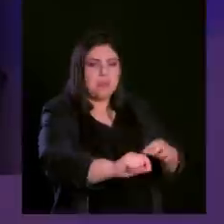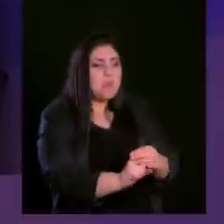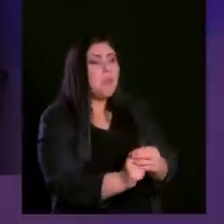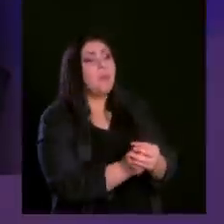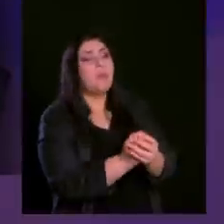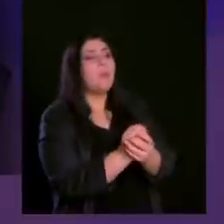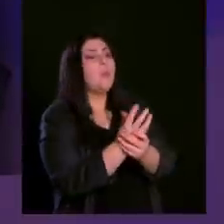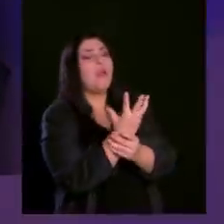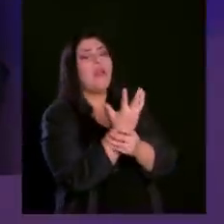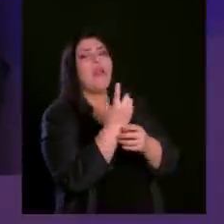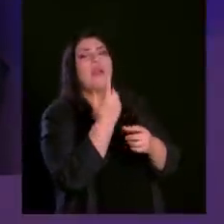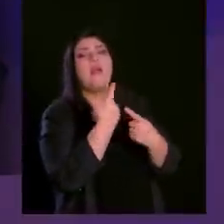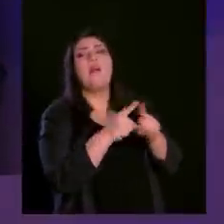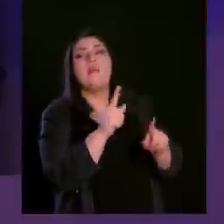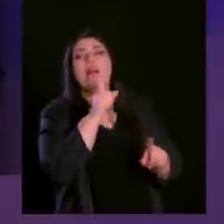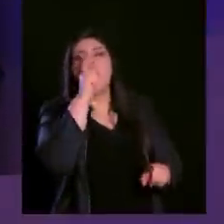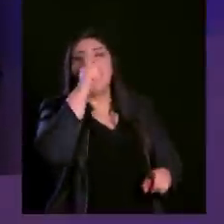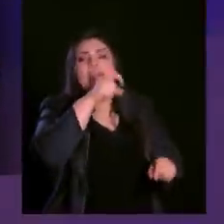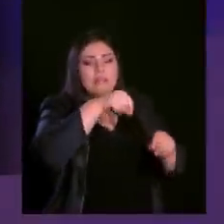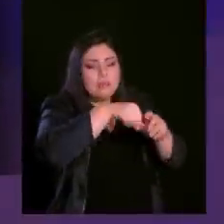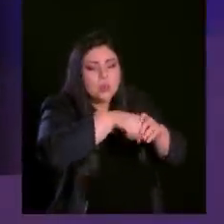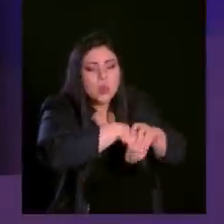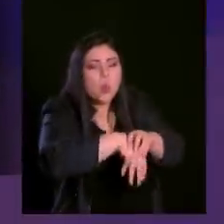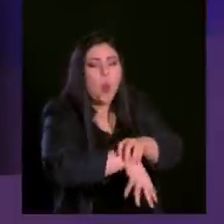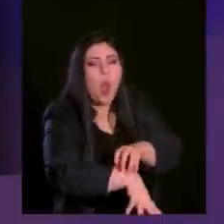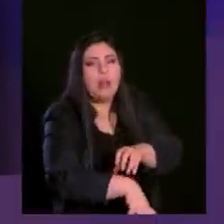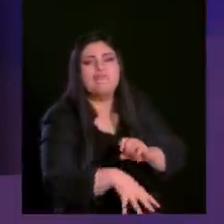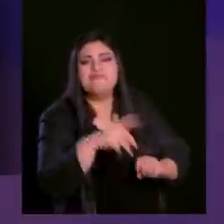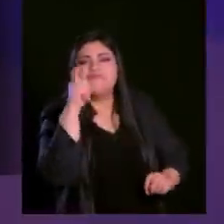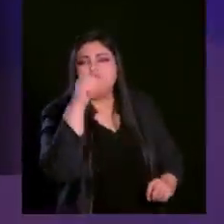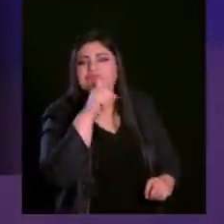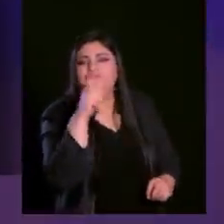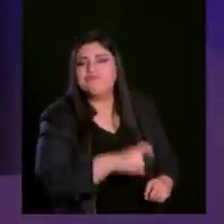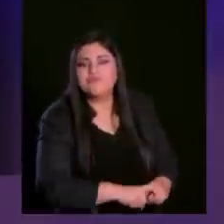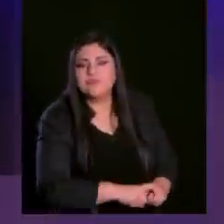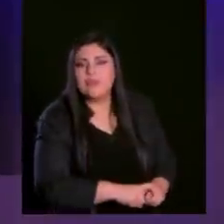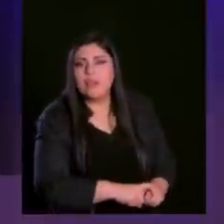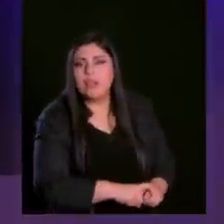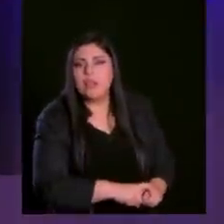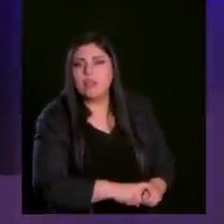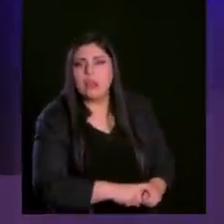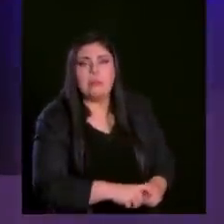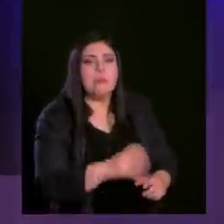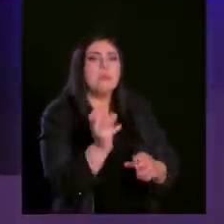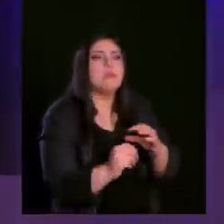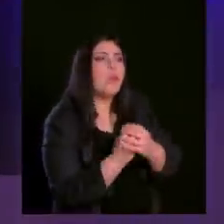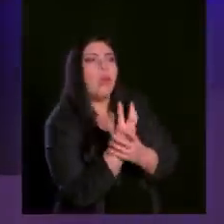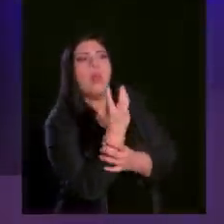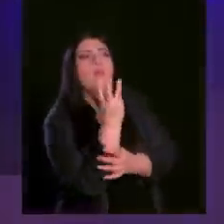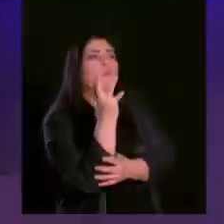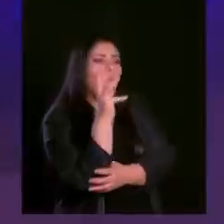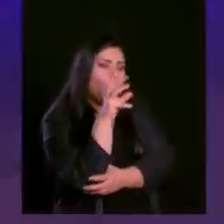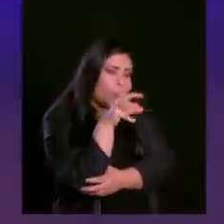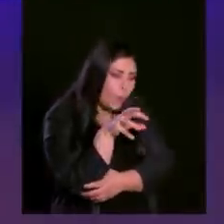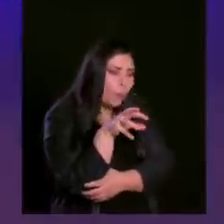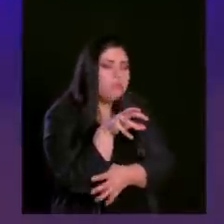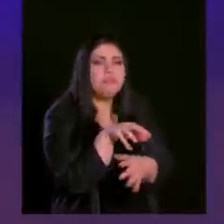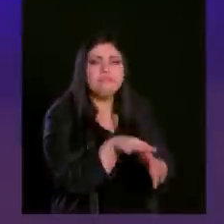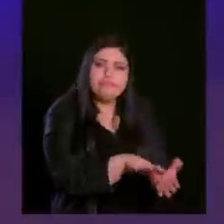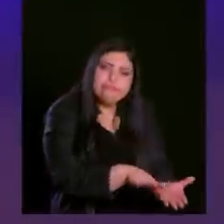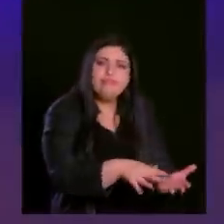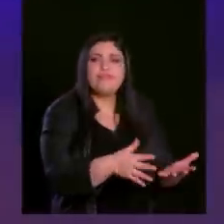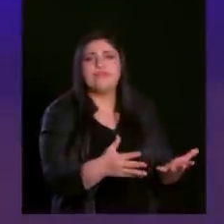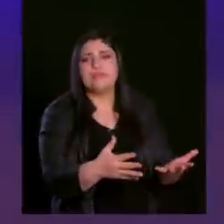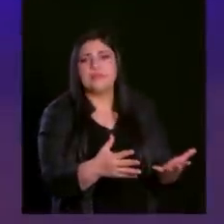en sí mismo sino que es de corta duración pues al venir la aflicción y la persecución aflicción